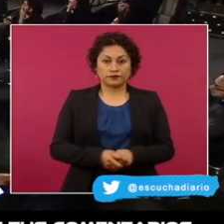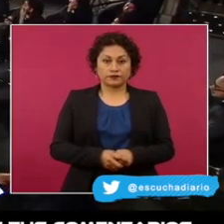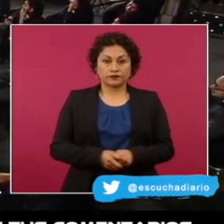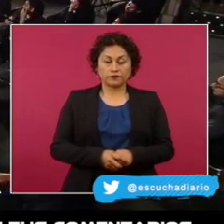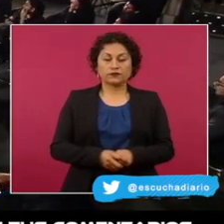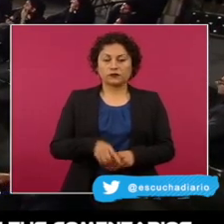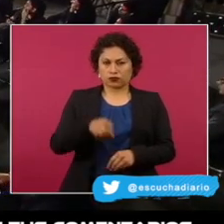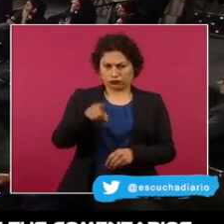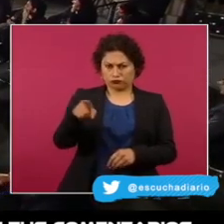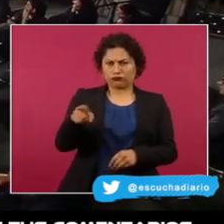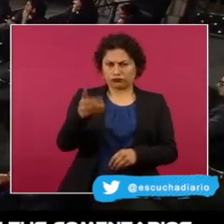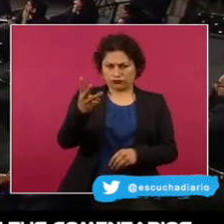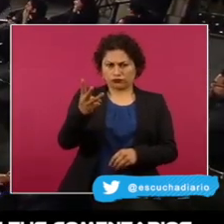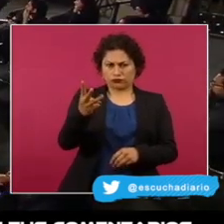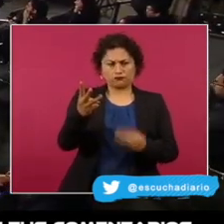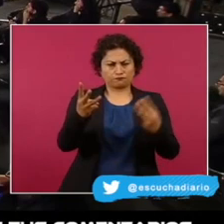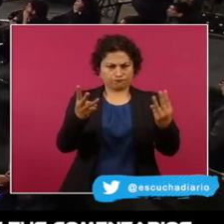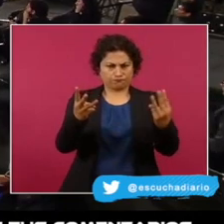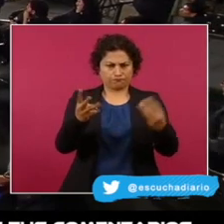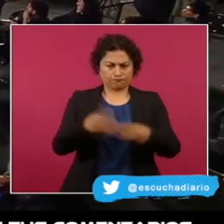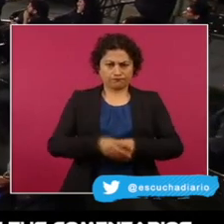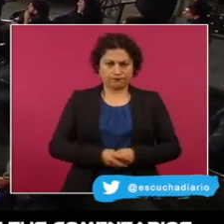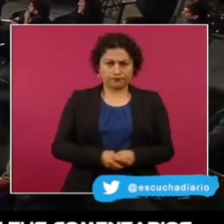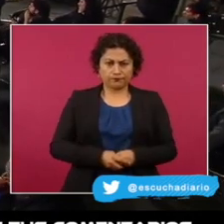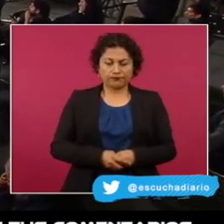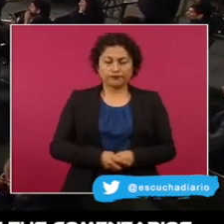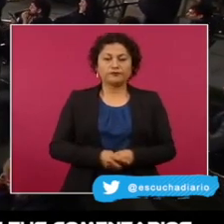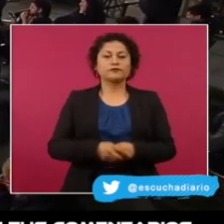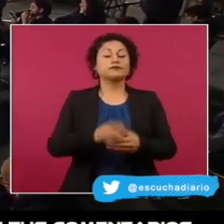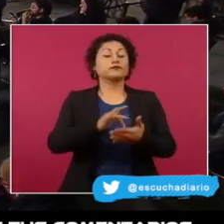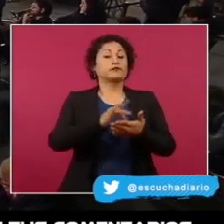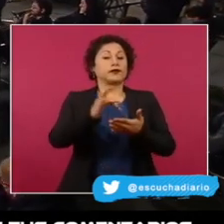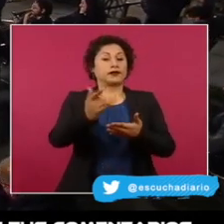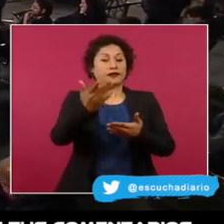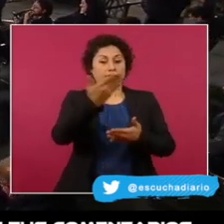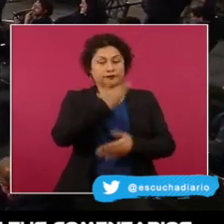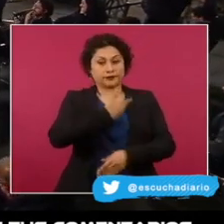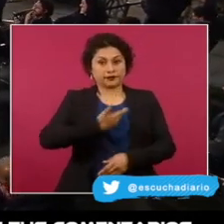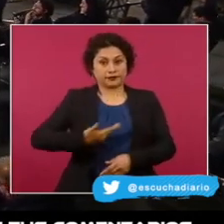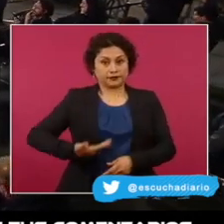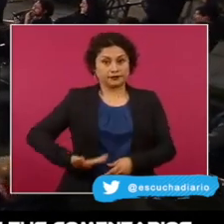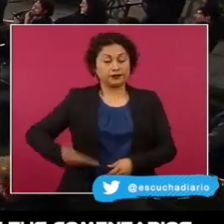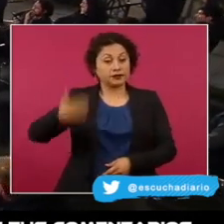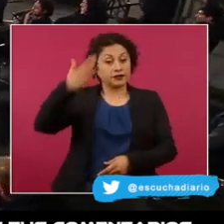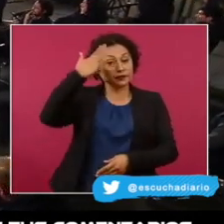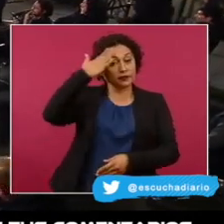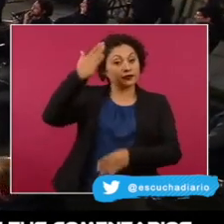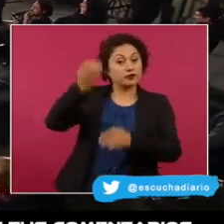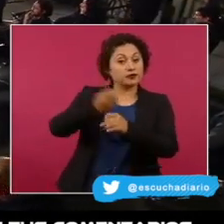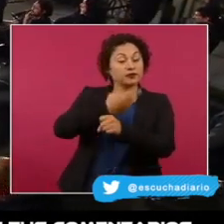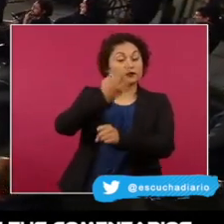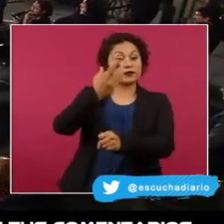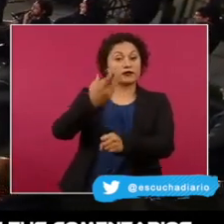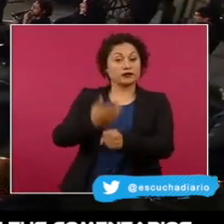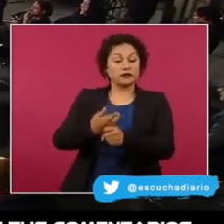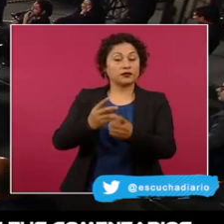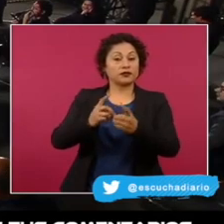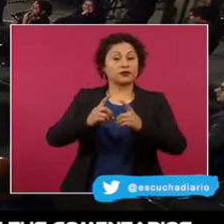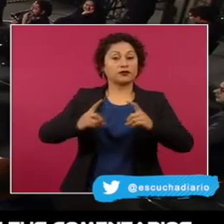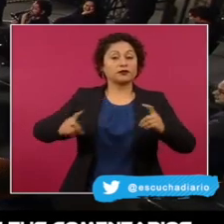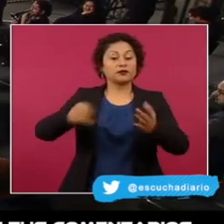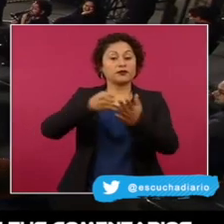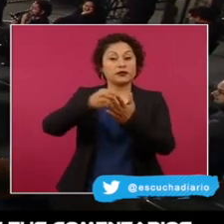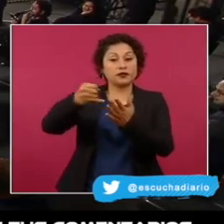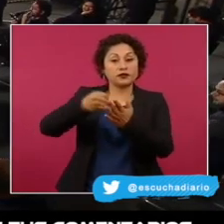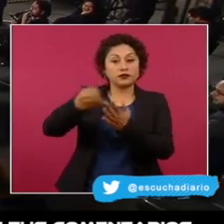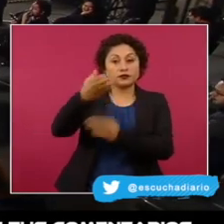como enviado especial. Finalmente, el presidente reiteró que hay que esperar a que termine el juicio de García Luna para demostrar si Calderón